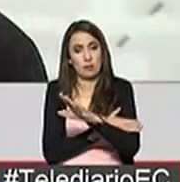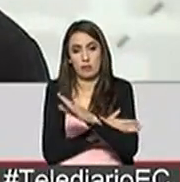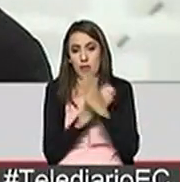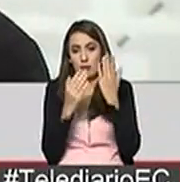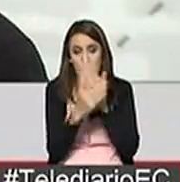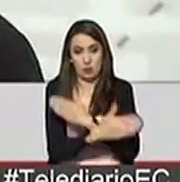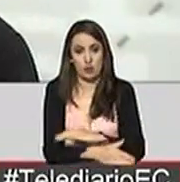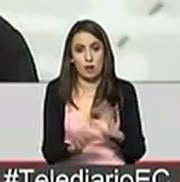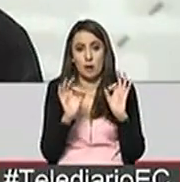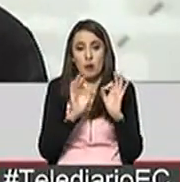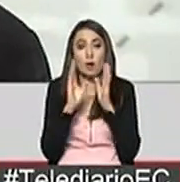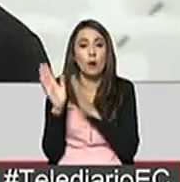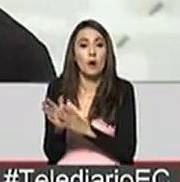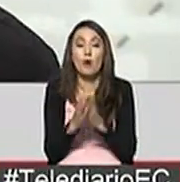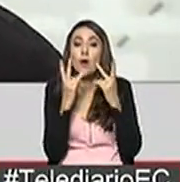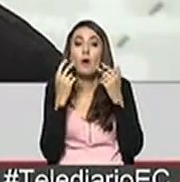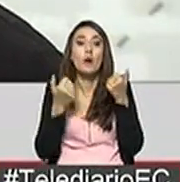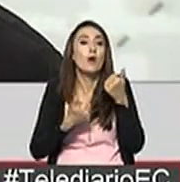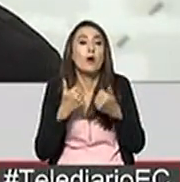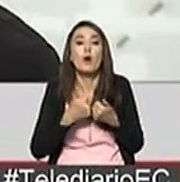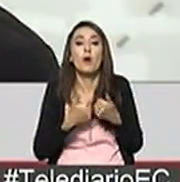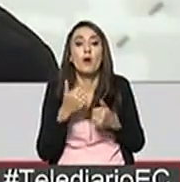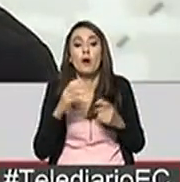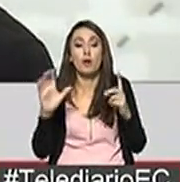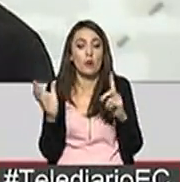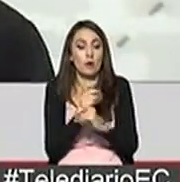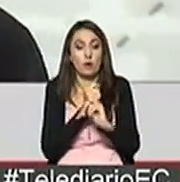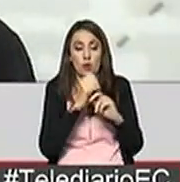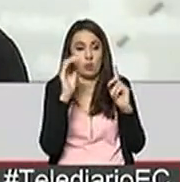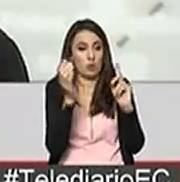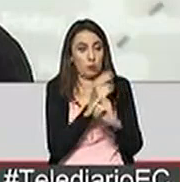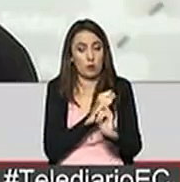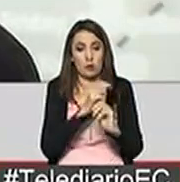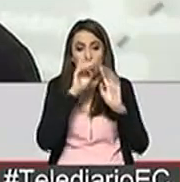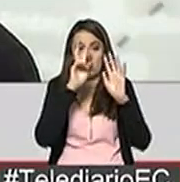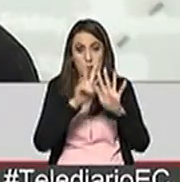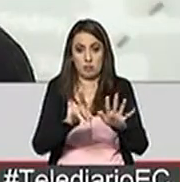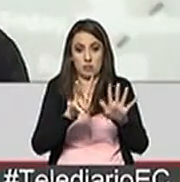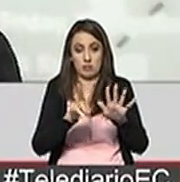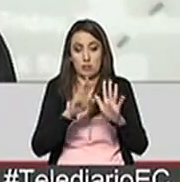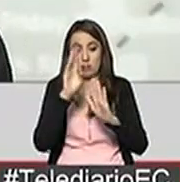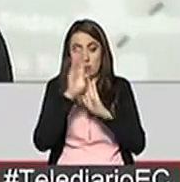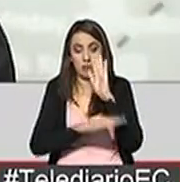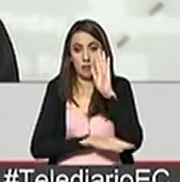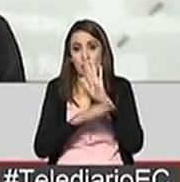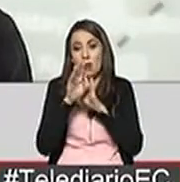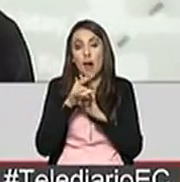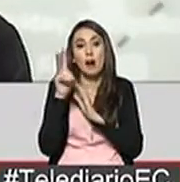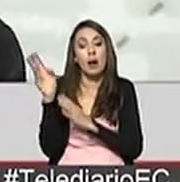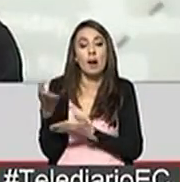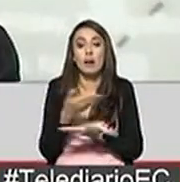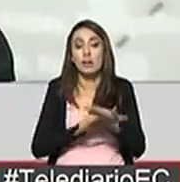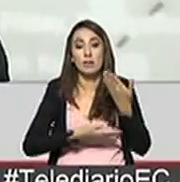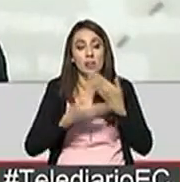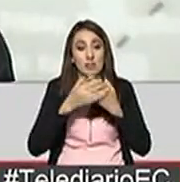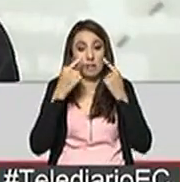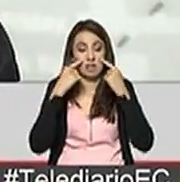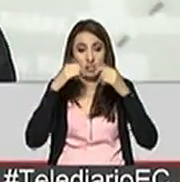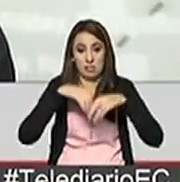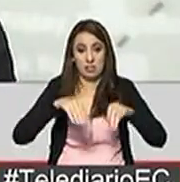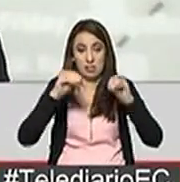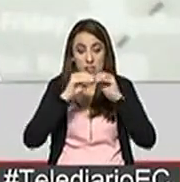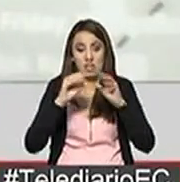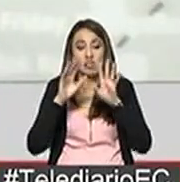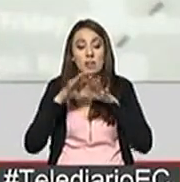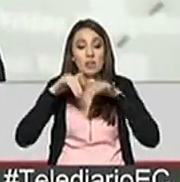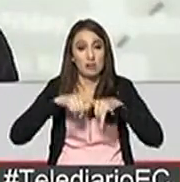ley de fomento productivo, logramos que esta tasa se redujera de 7.24 a $2. Ajá. Entonces, bueno, ahora con este, claro, un importante avance, ¿no?